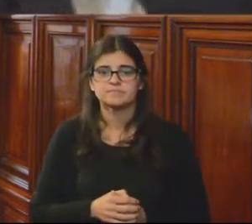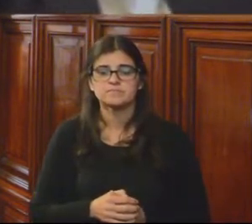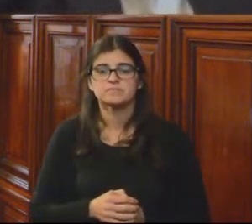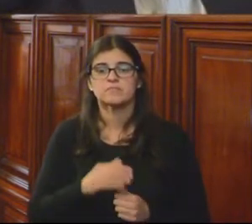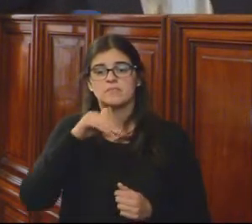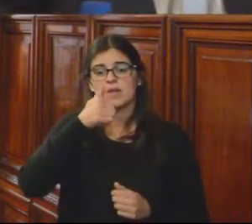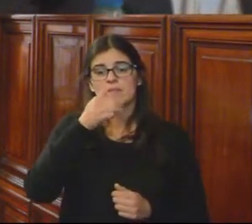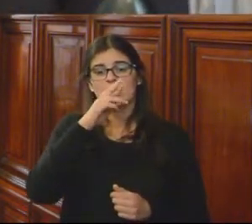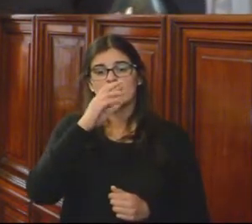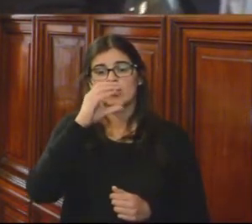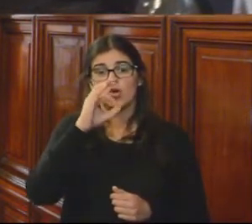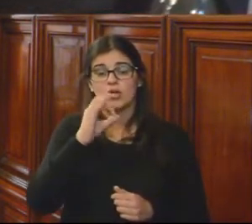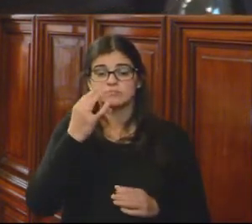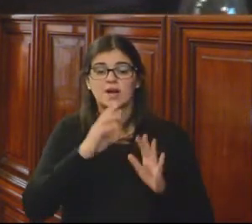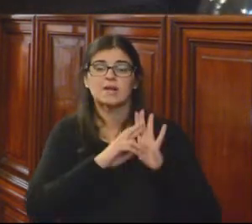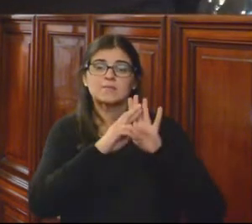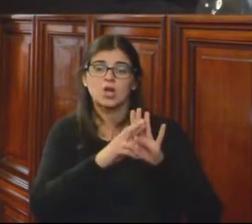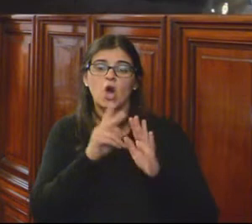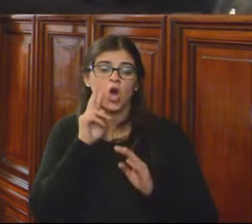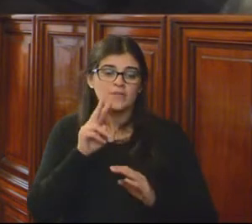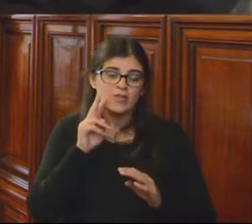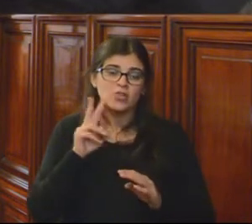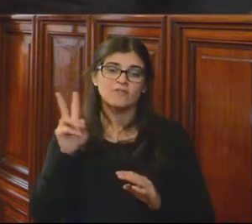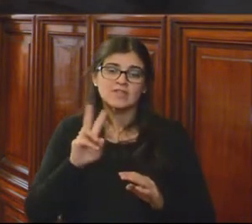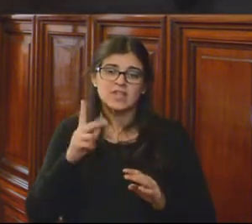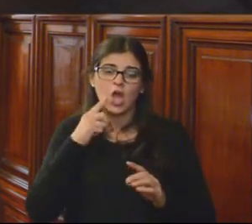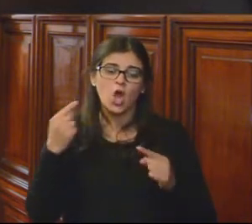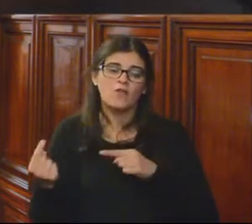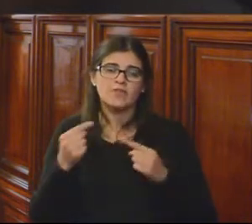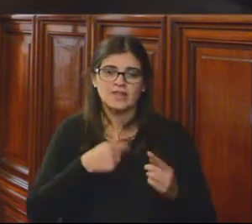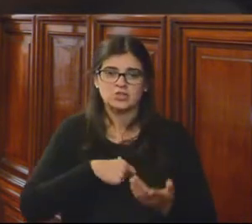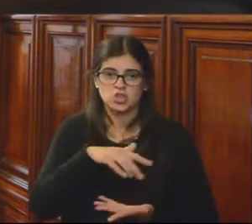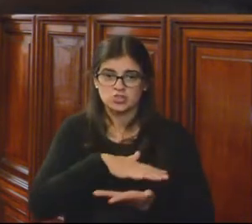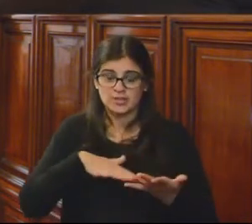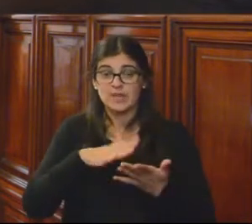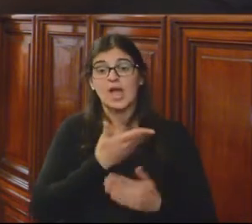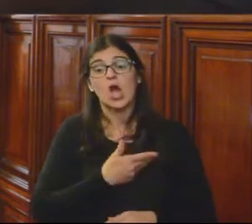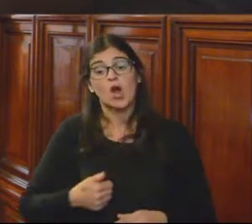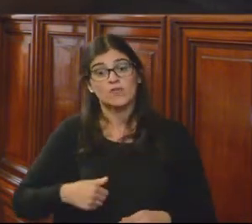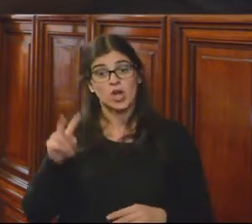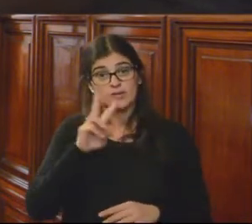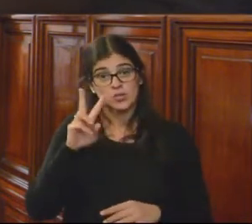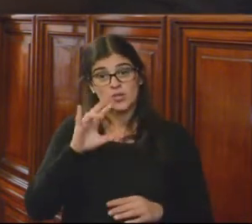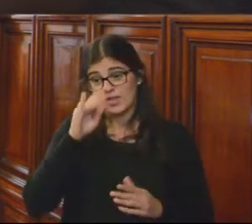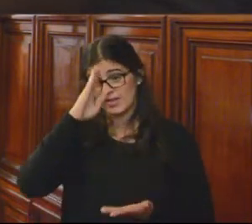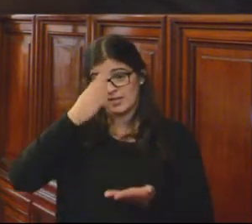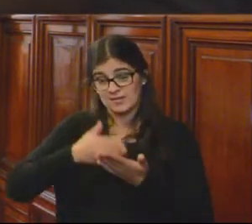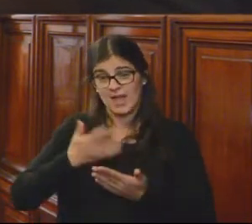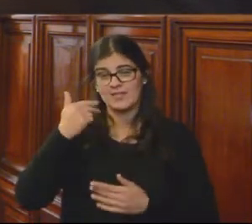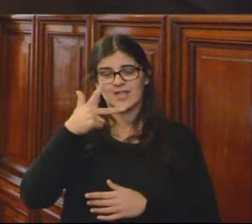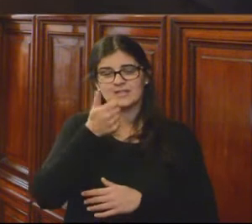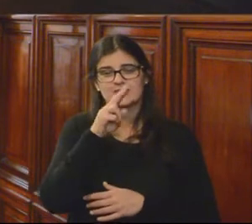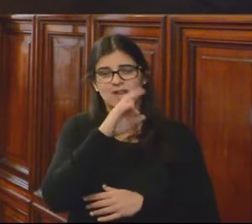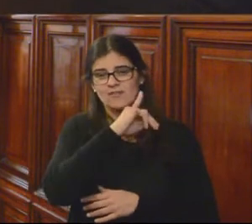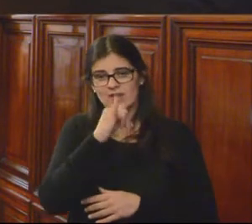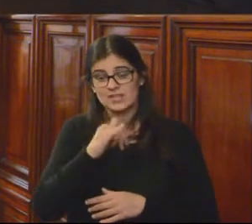Marco Antonio Ponce, represento al Observatorio Venezolano de Conflictividad Social. El gobierno de Venezuela, desde la gestión del presidente Chávez y actualmente